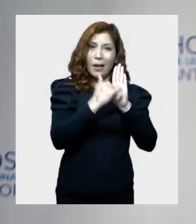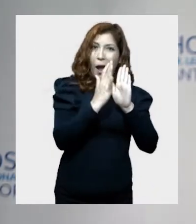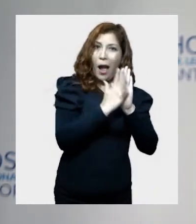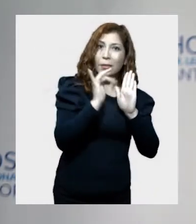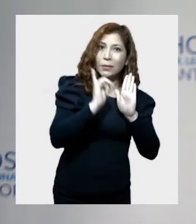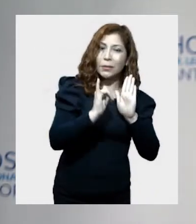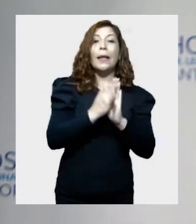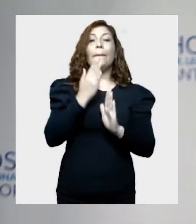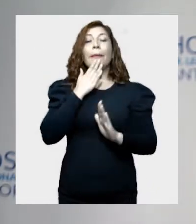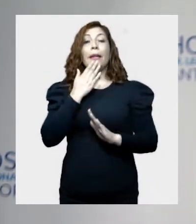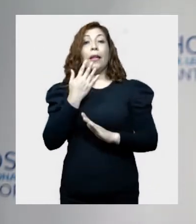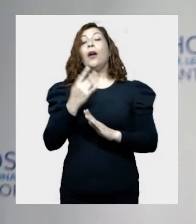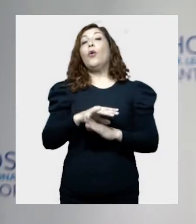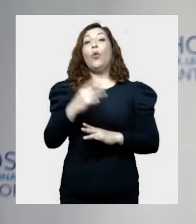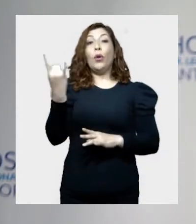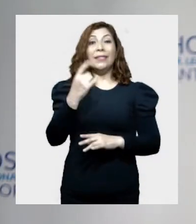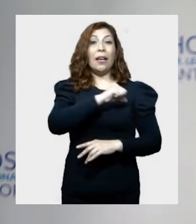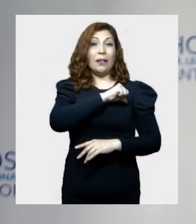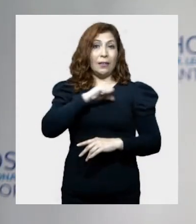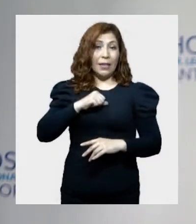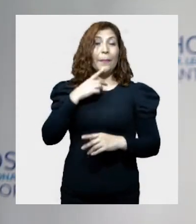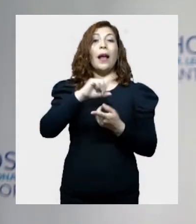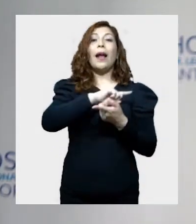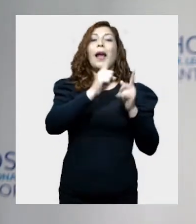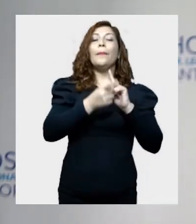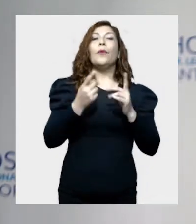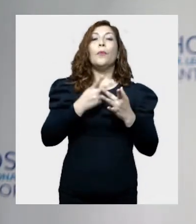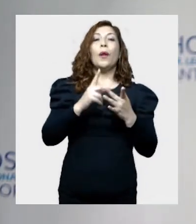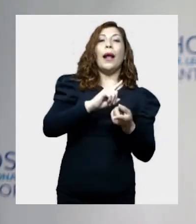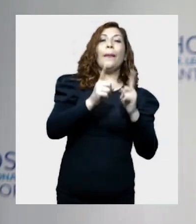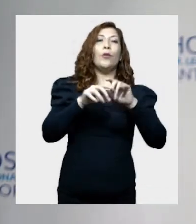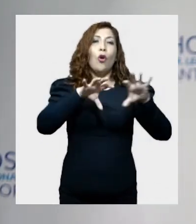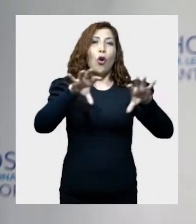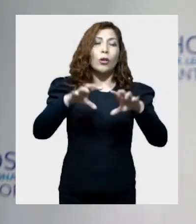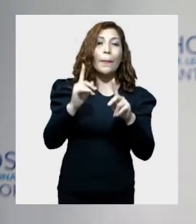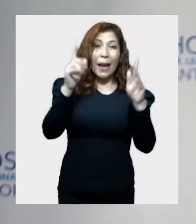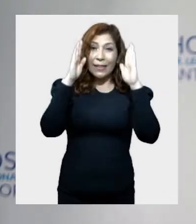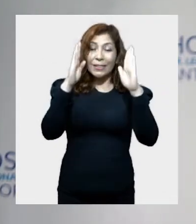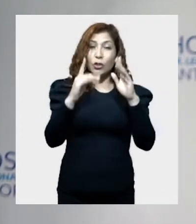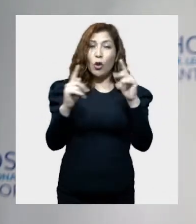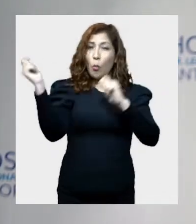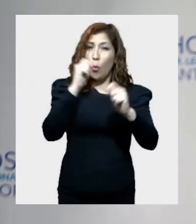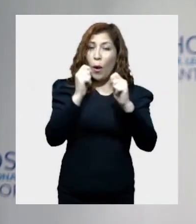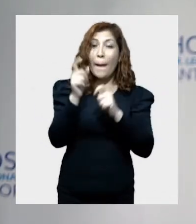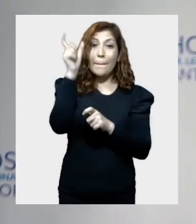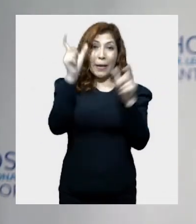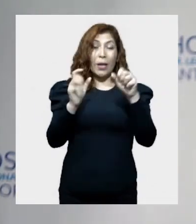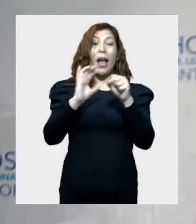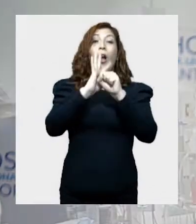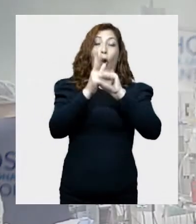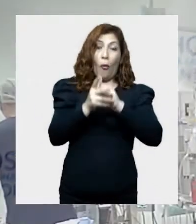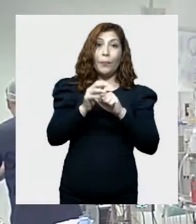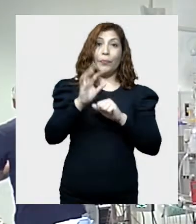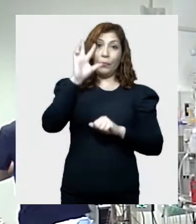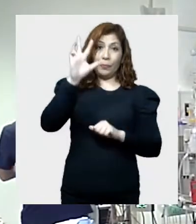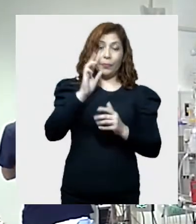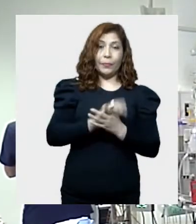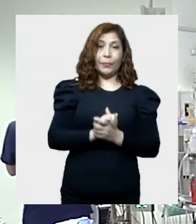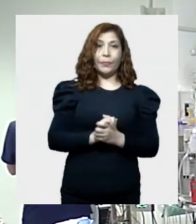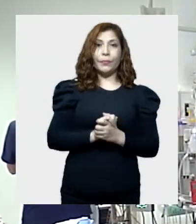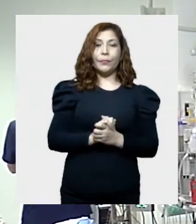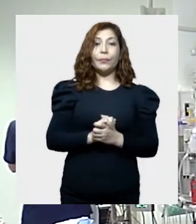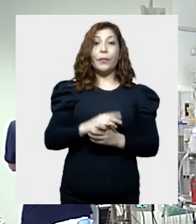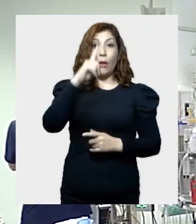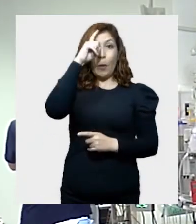quirúrgica también tuvo cambios por la reconversión de infraestructura para la atención crítica de pacientes COVID-19.